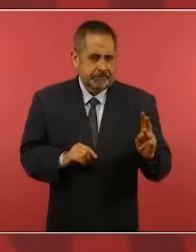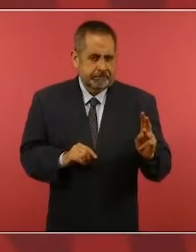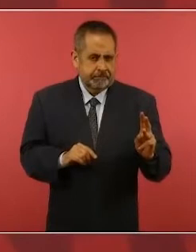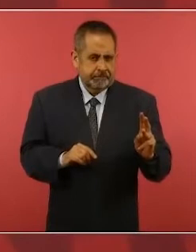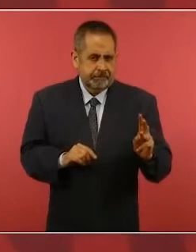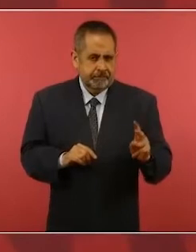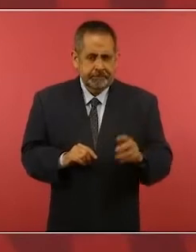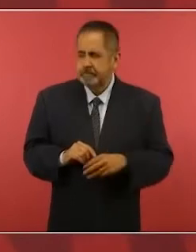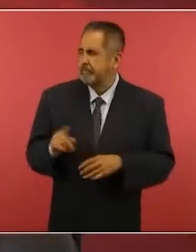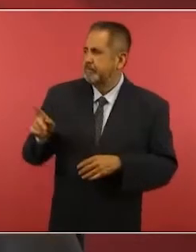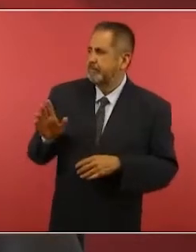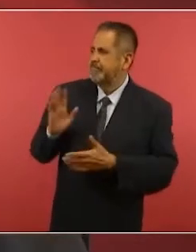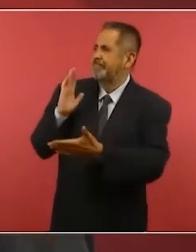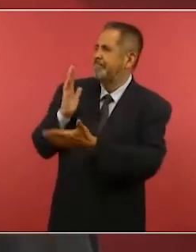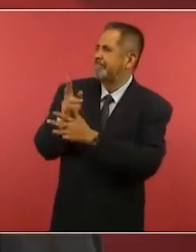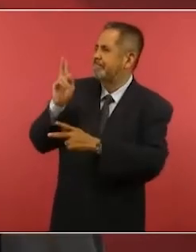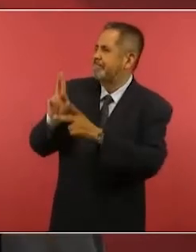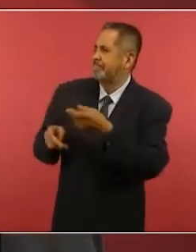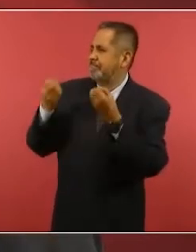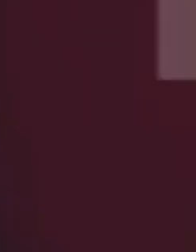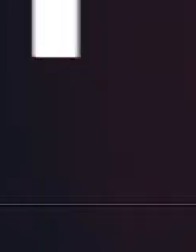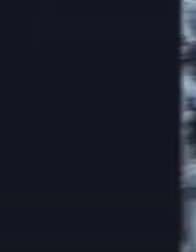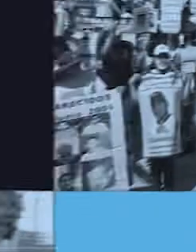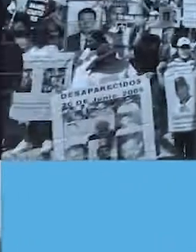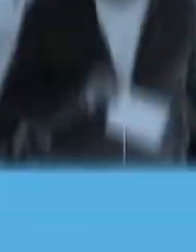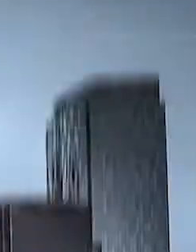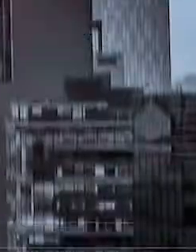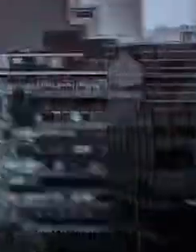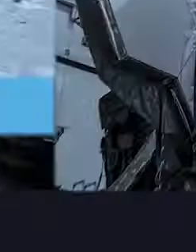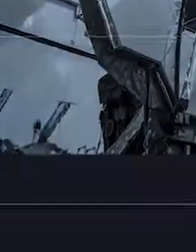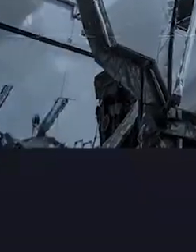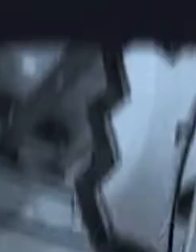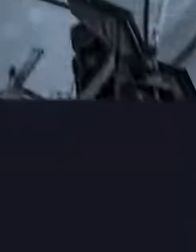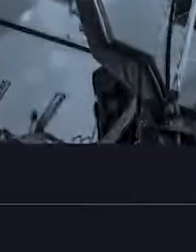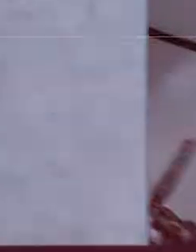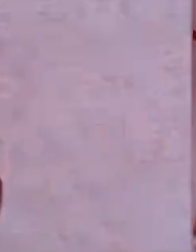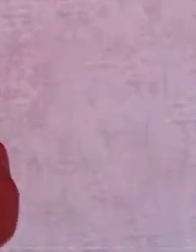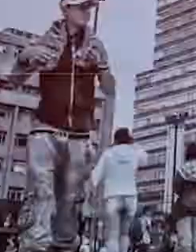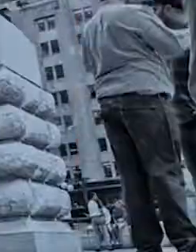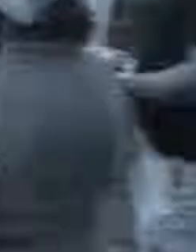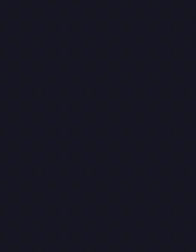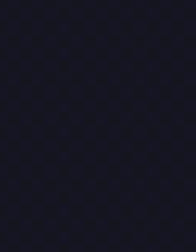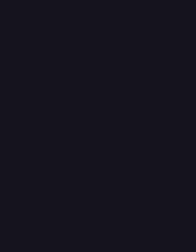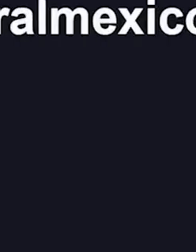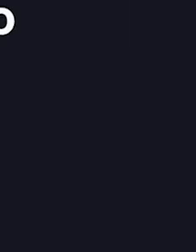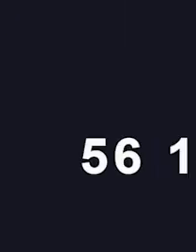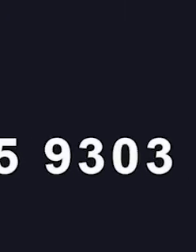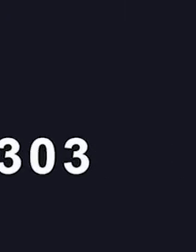descarrilar la investigación. Con información de Literal México.